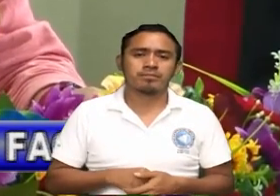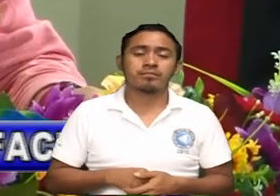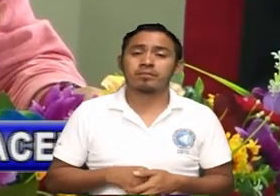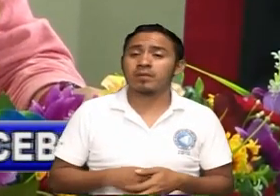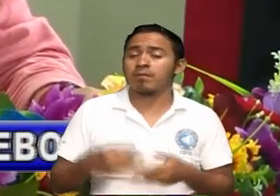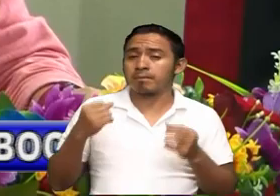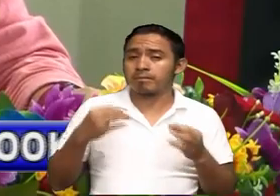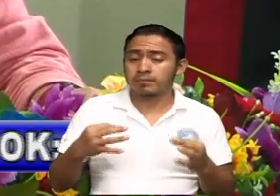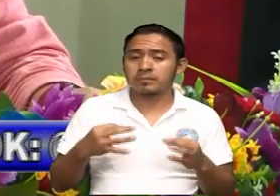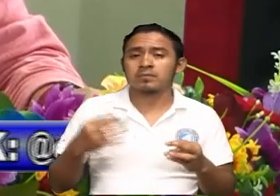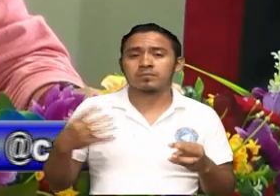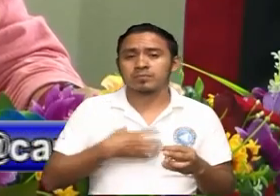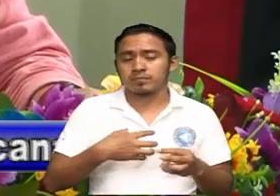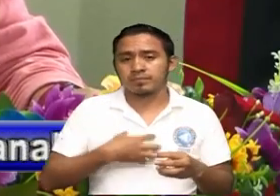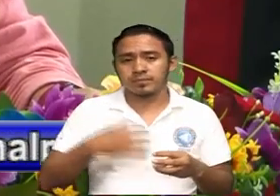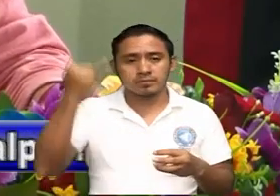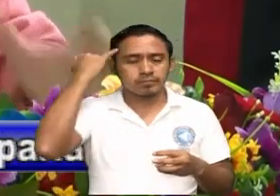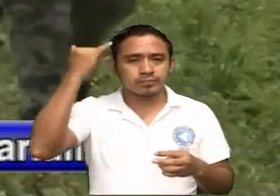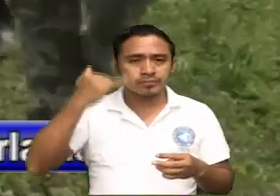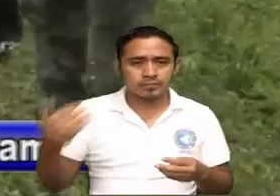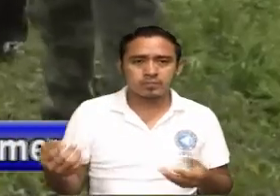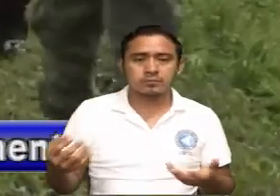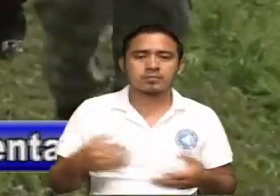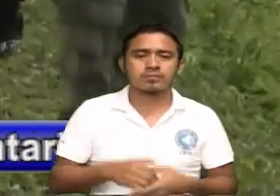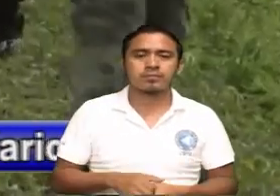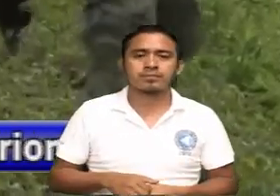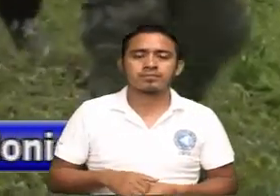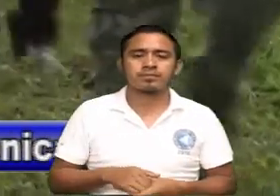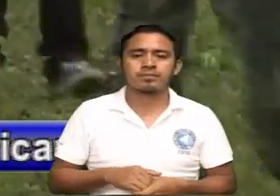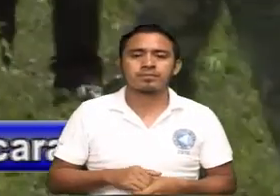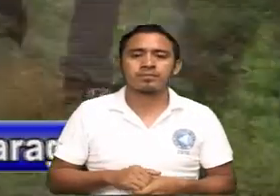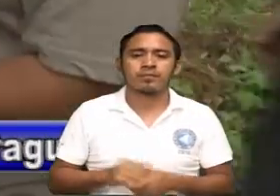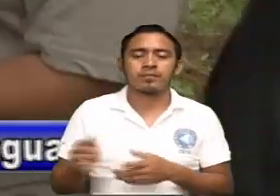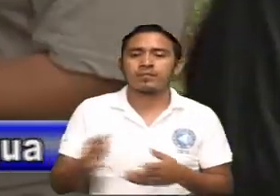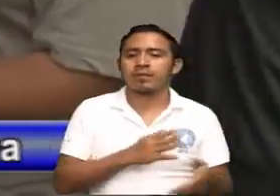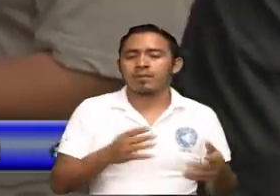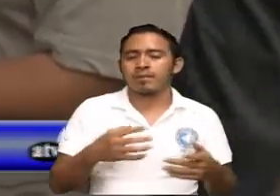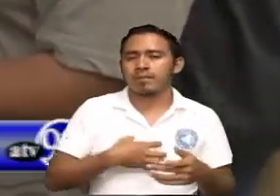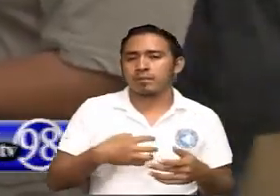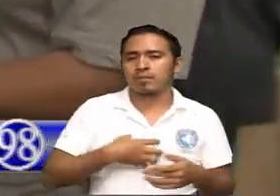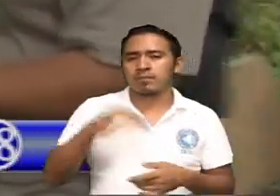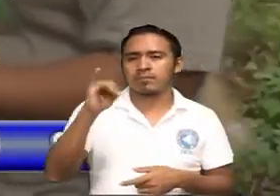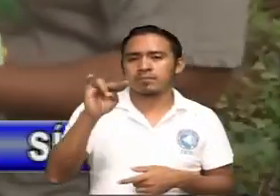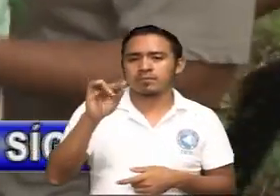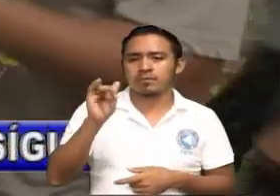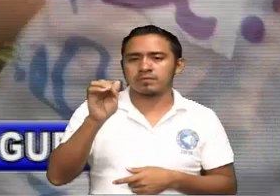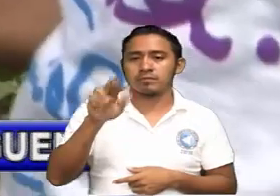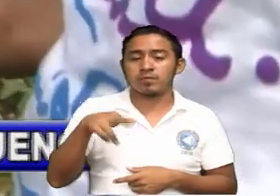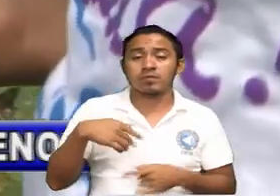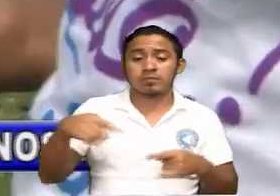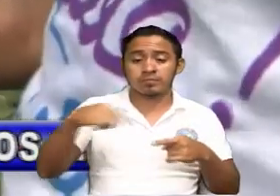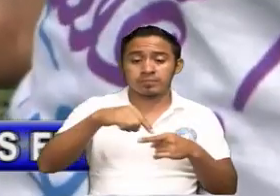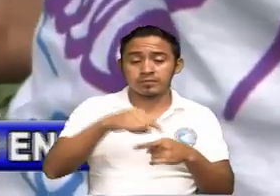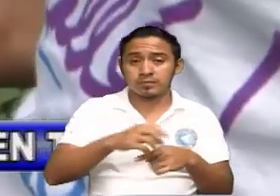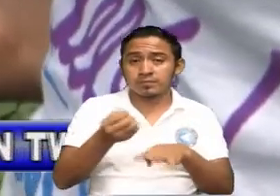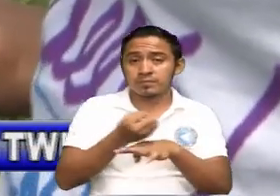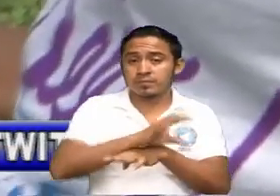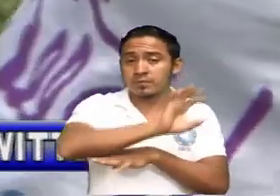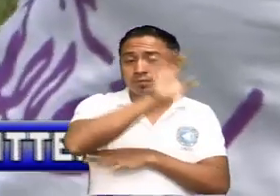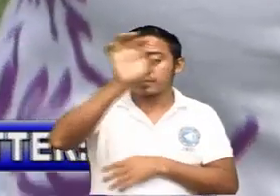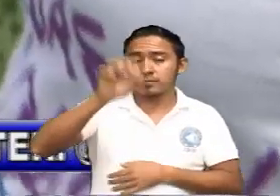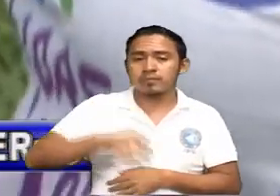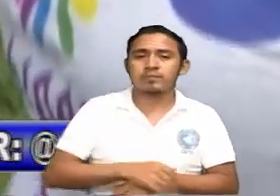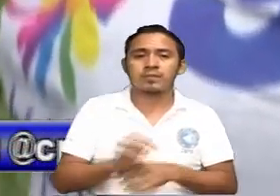intensa nuestras áreas protegidas, pero también conservarlas. Por otro lado, el Instituto Nacional Forestal lanzó a nivel municipal y departamental